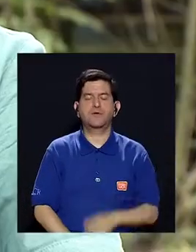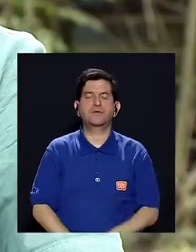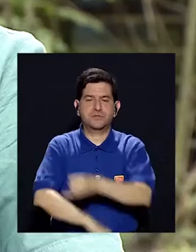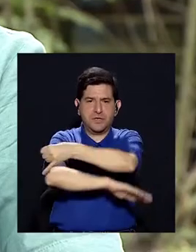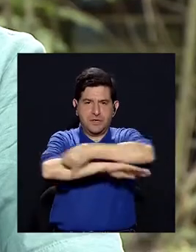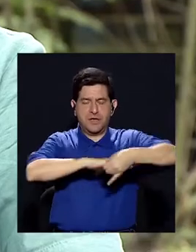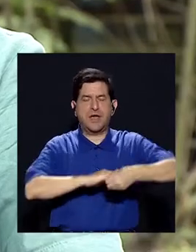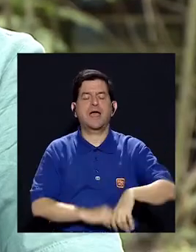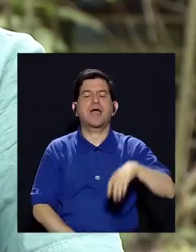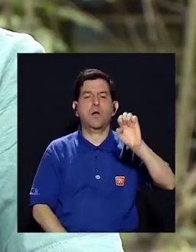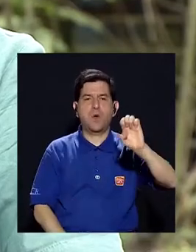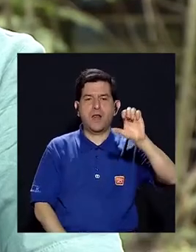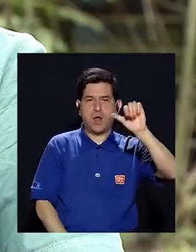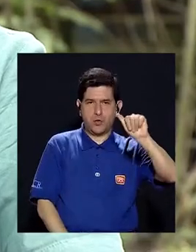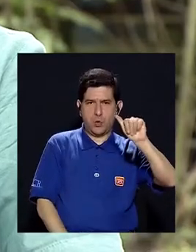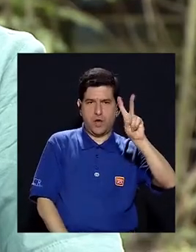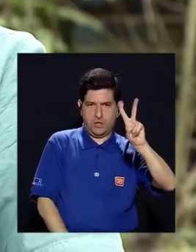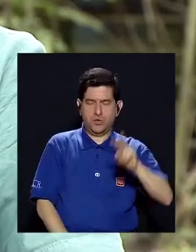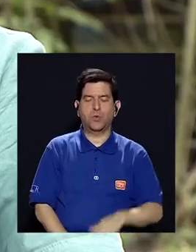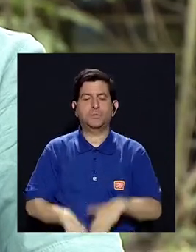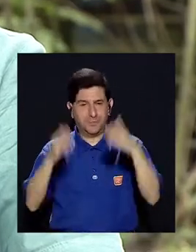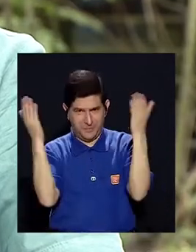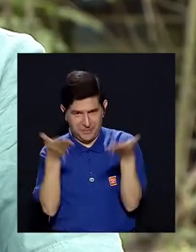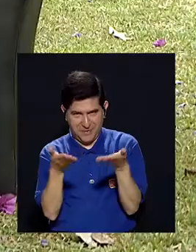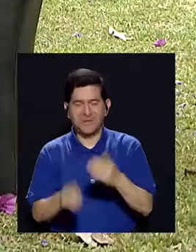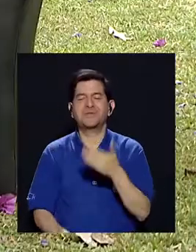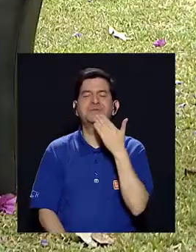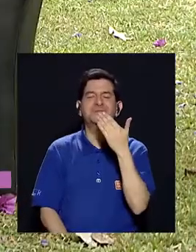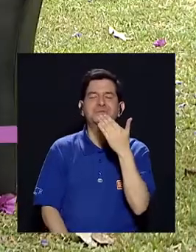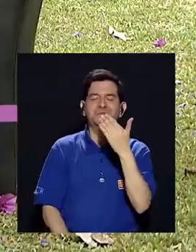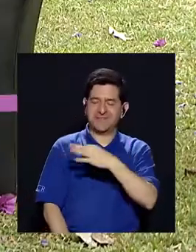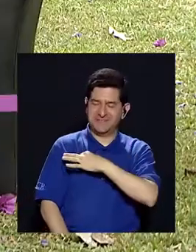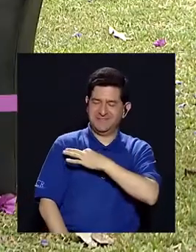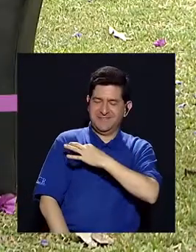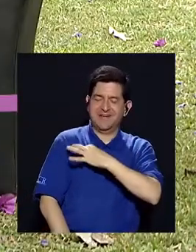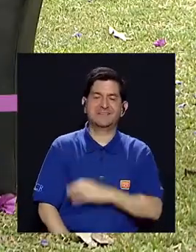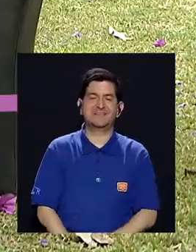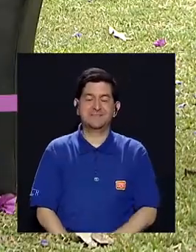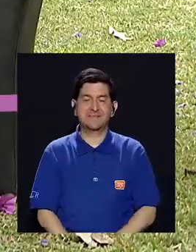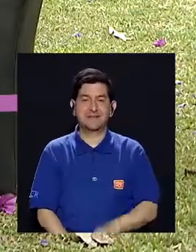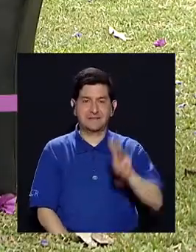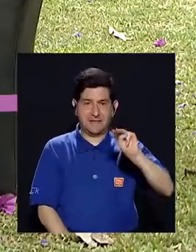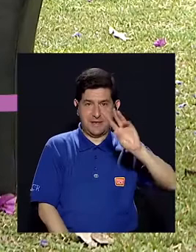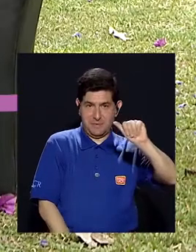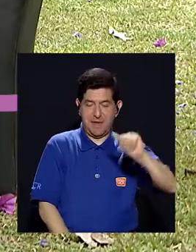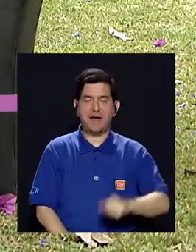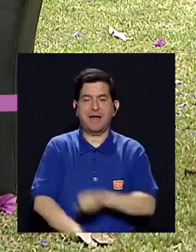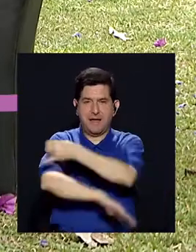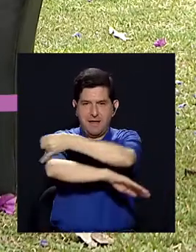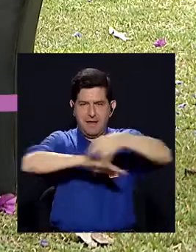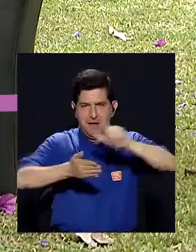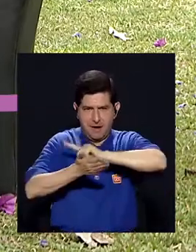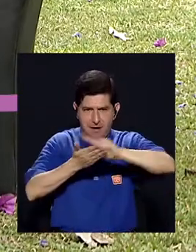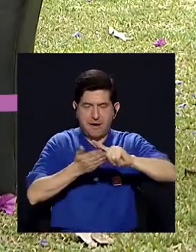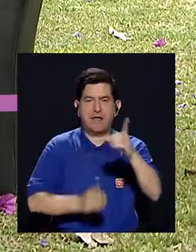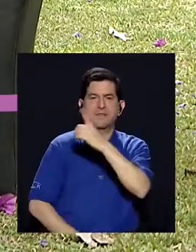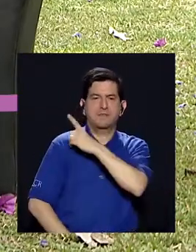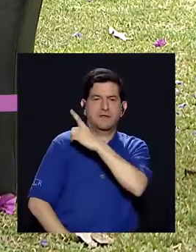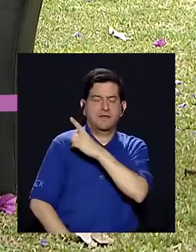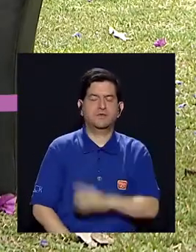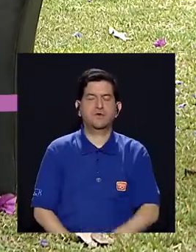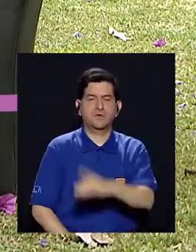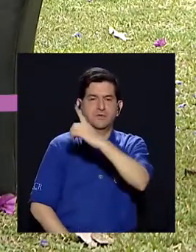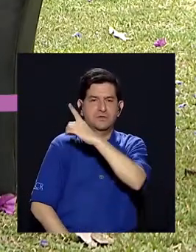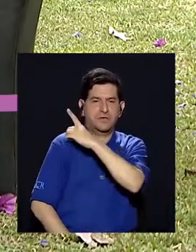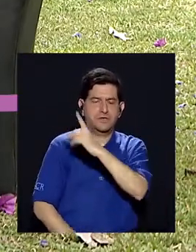ingeniero Eugenio Androveto Villalobos. Bienvenido. Muchas gracias por la invitación. Máster en Ingeniería Sanitaria, director